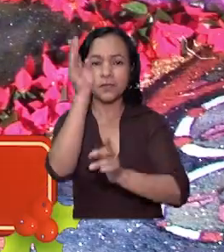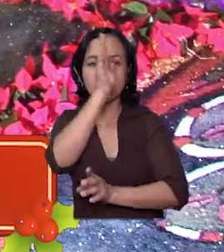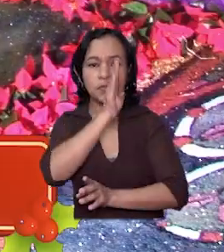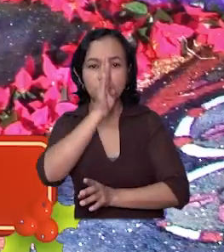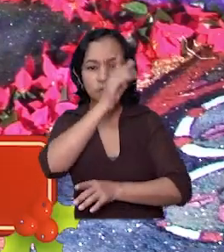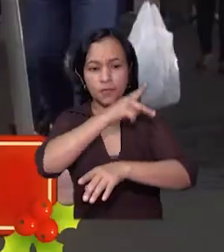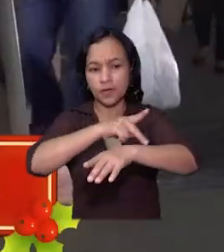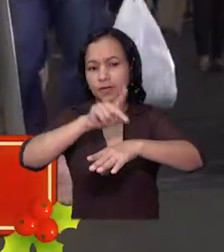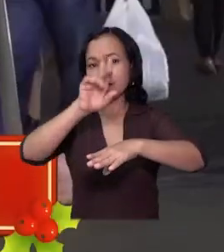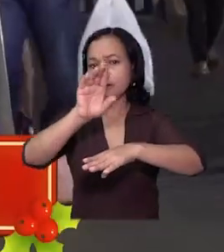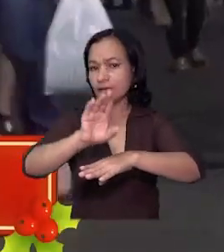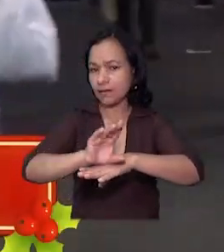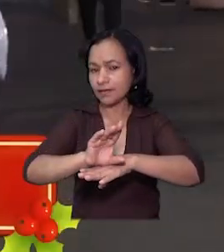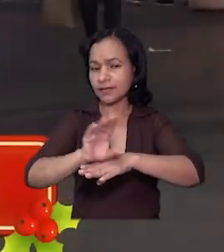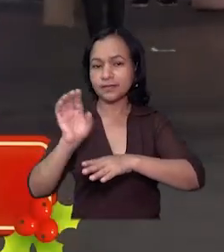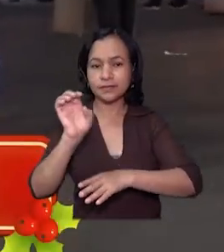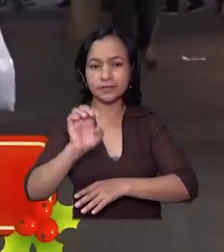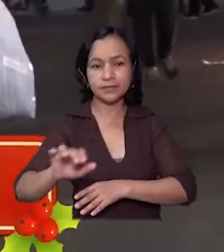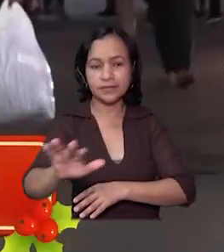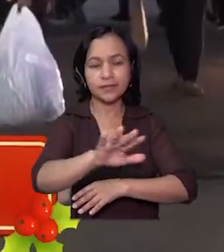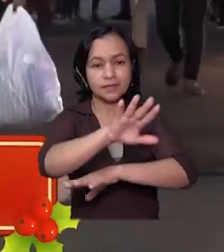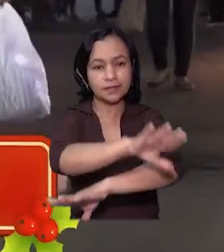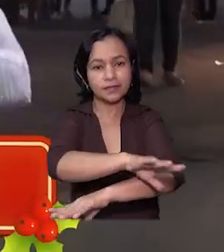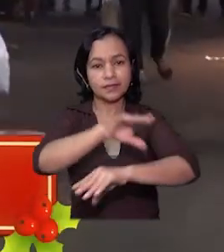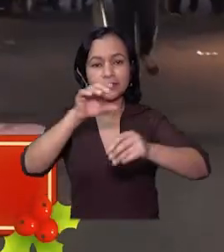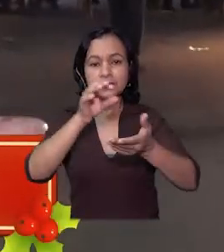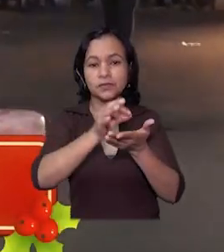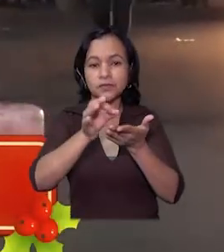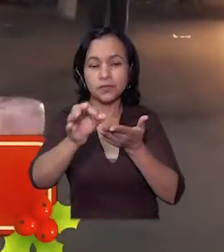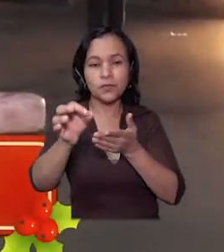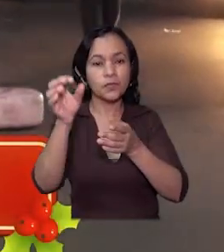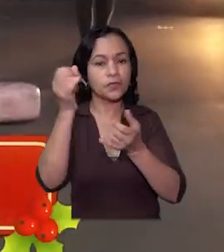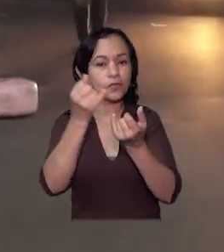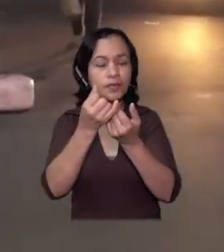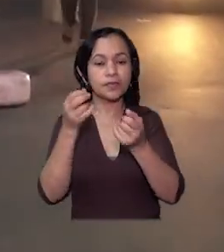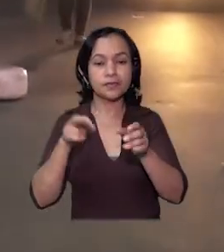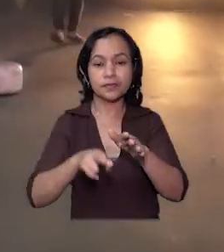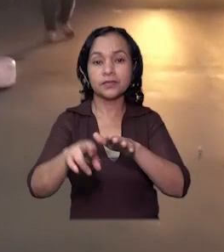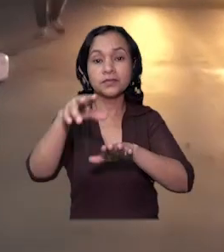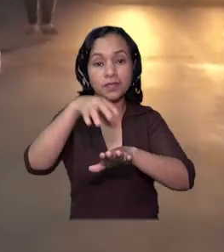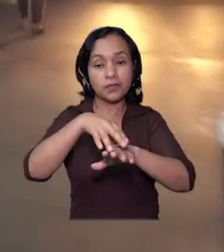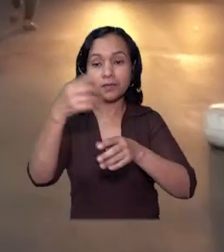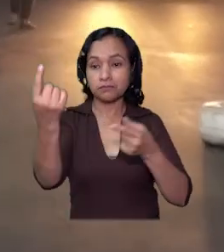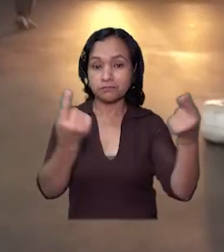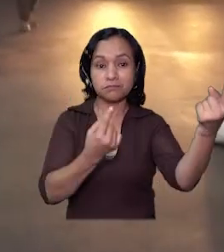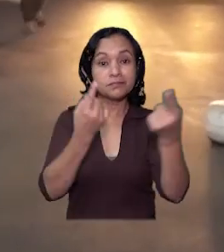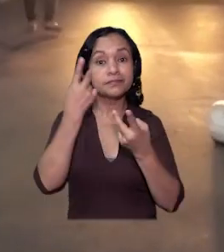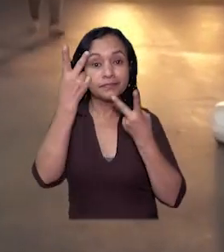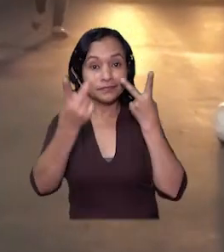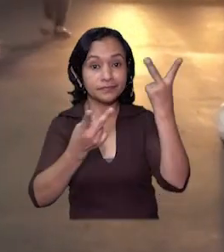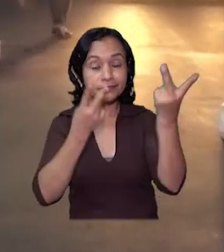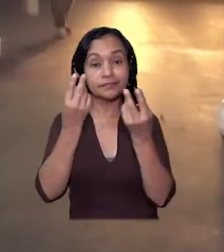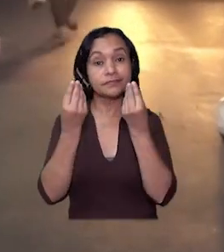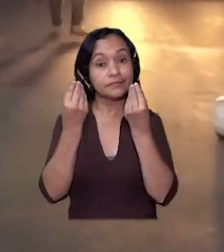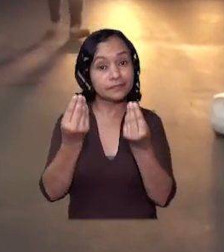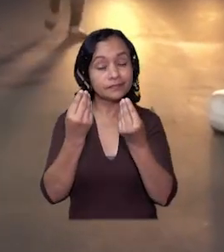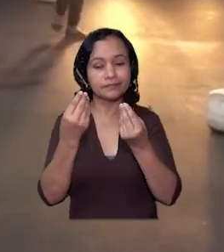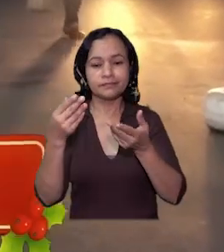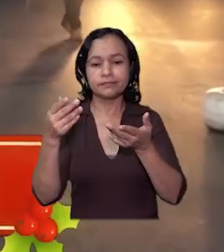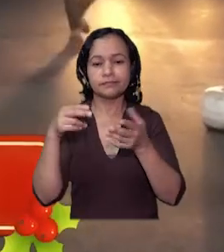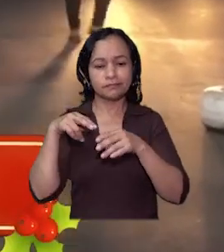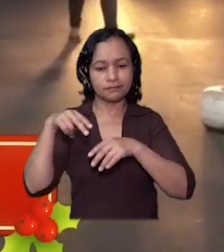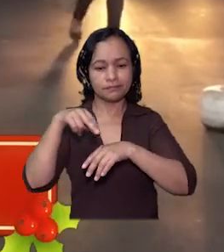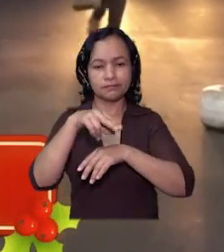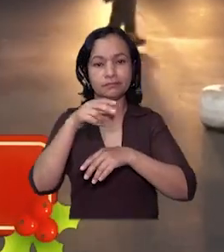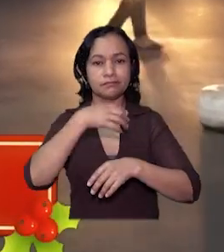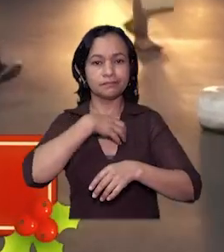Puerto Cabeza, de Estelí, de Jinotega, de Somoto, de Ocotal, de Río San Juan, y que vienen muchos, por supuesto, a pie, pero otros